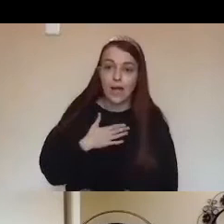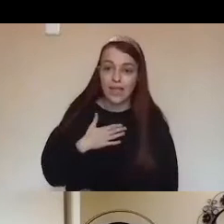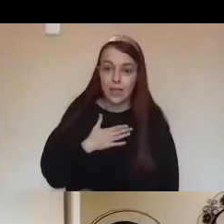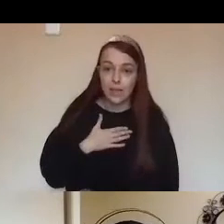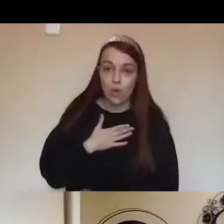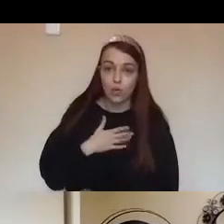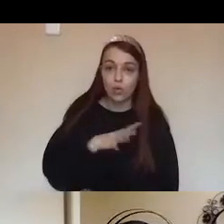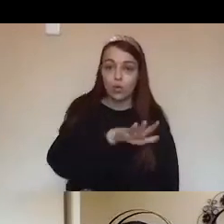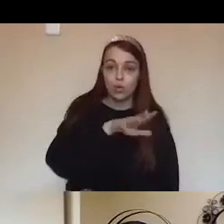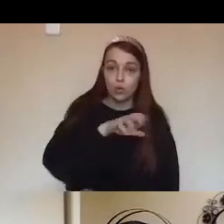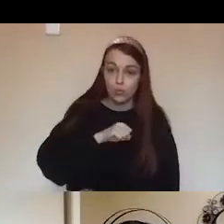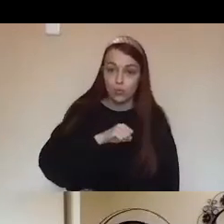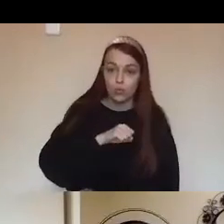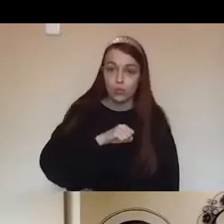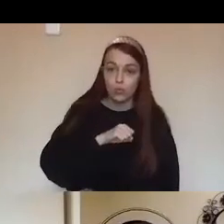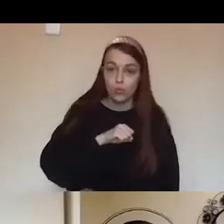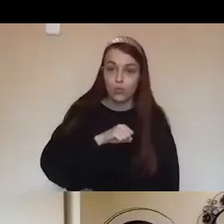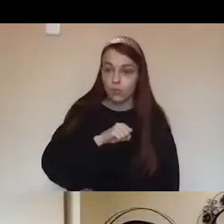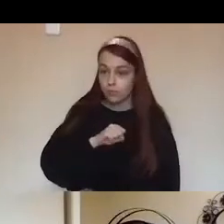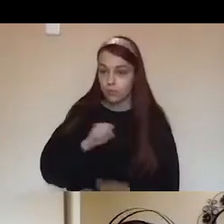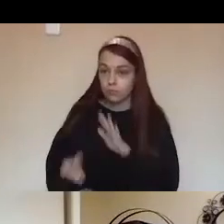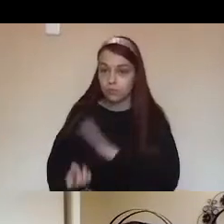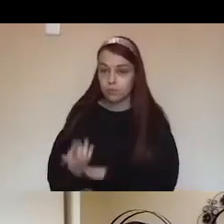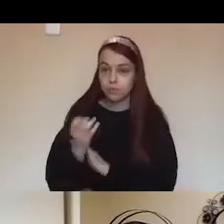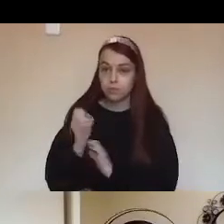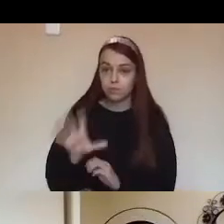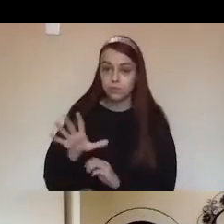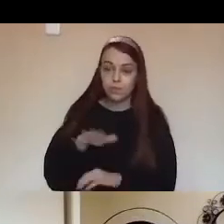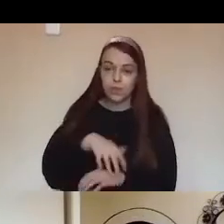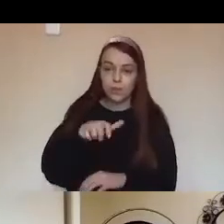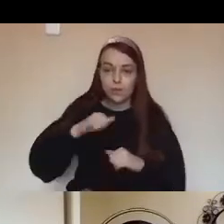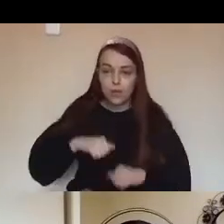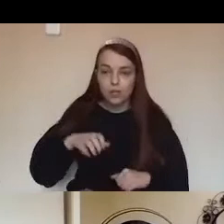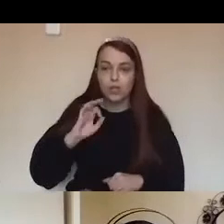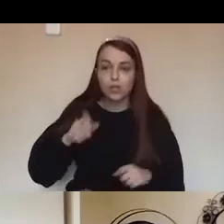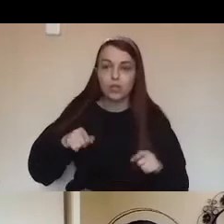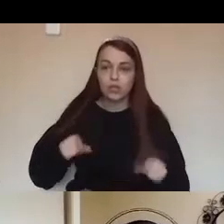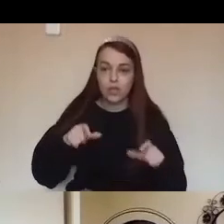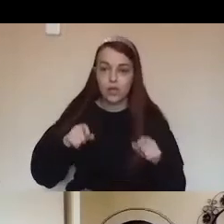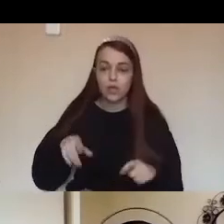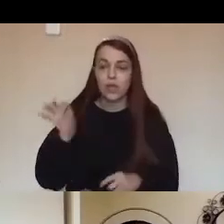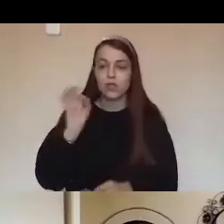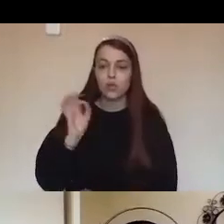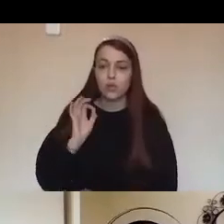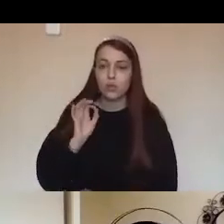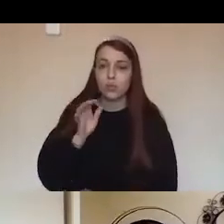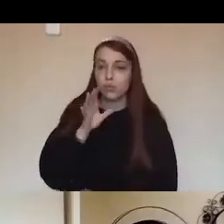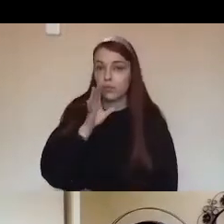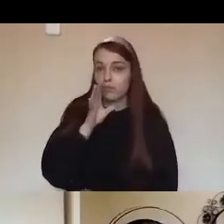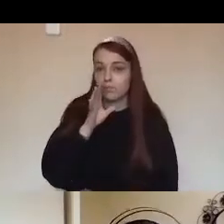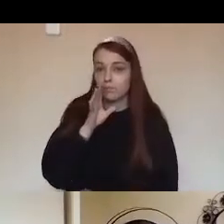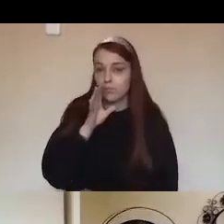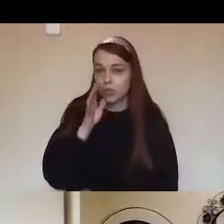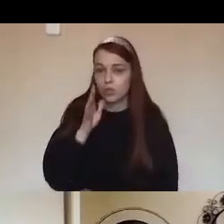poder disponibilizarlo para personas de la tercera edad, para usuarios de sillas de ruedas, que sería muy complejo y no muy